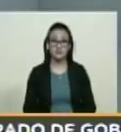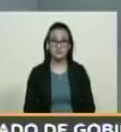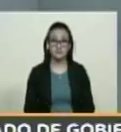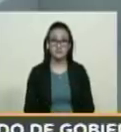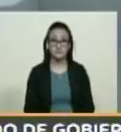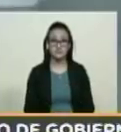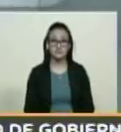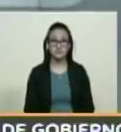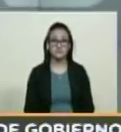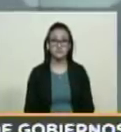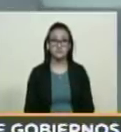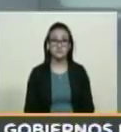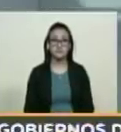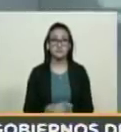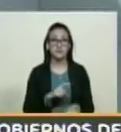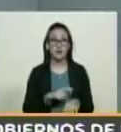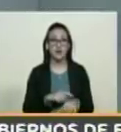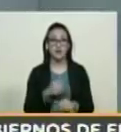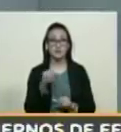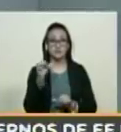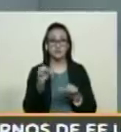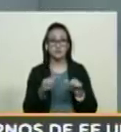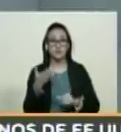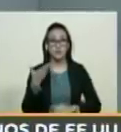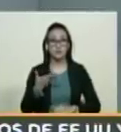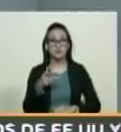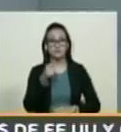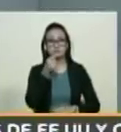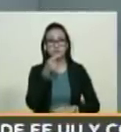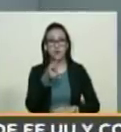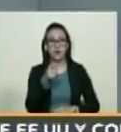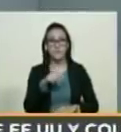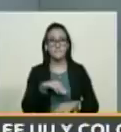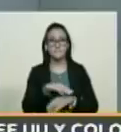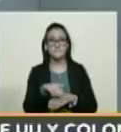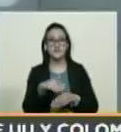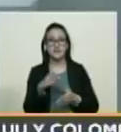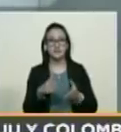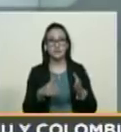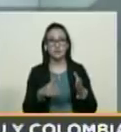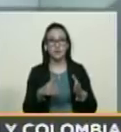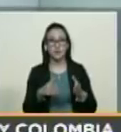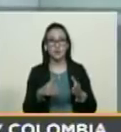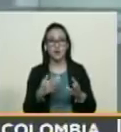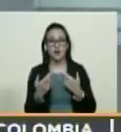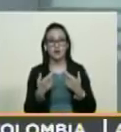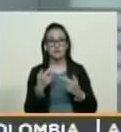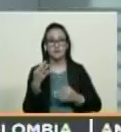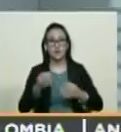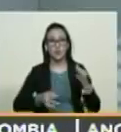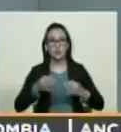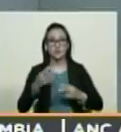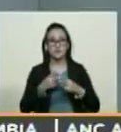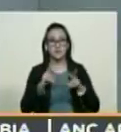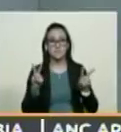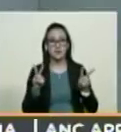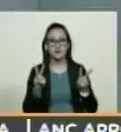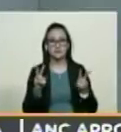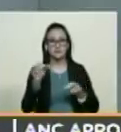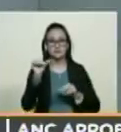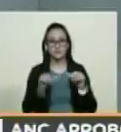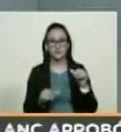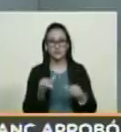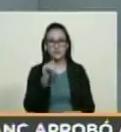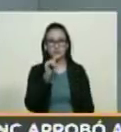Bien, amigos, y a esta hora se realizan importantes declaraciones del ministro de Relaciones Interiores, Justicia y Paz, Néstor Reverol. Enny Ángel nos